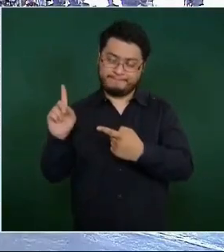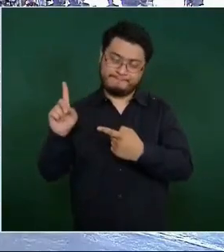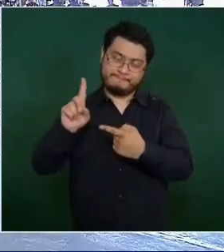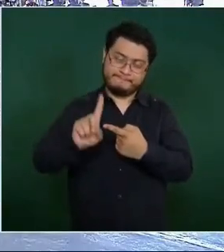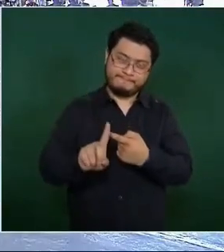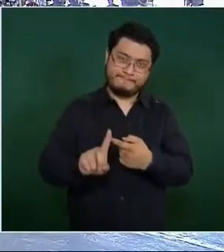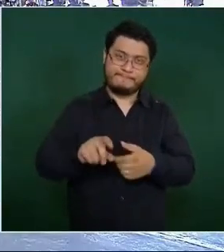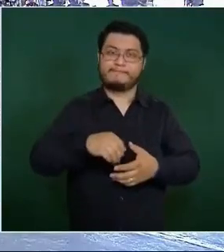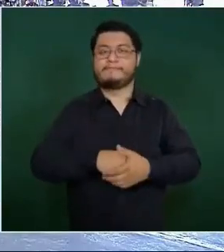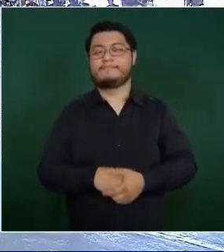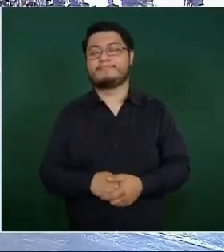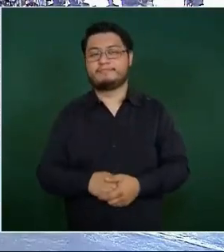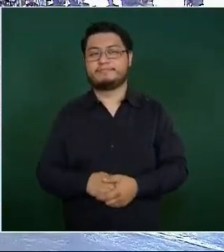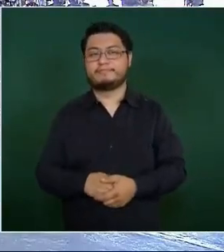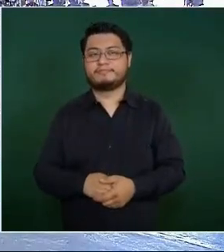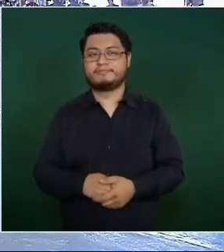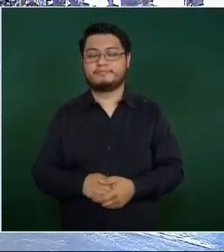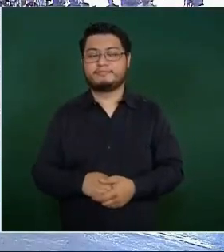Jorge.